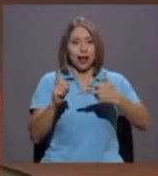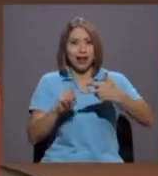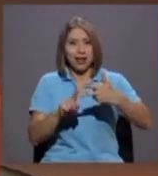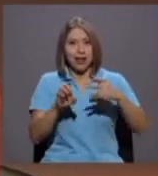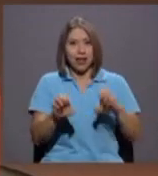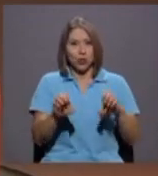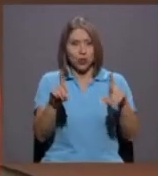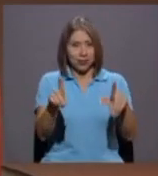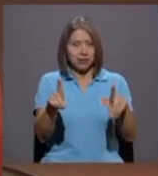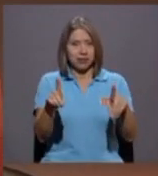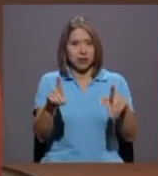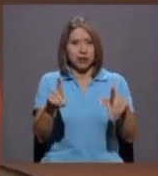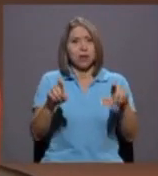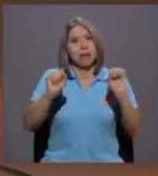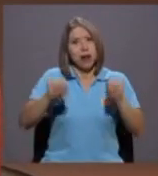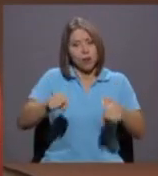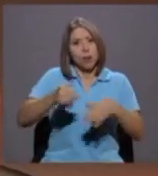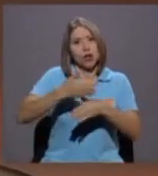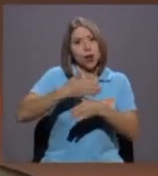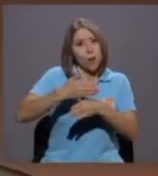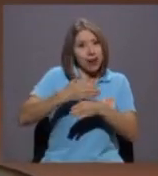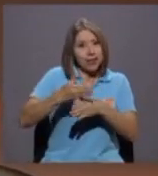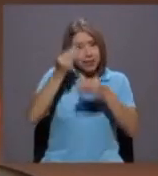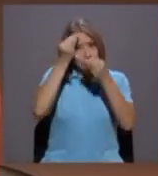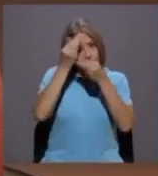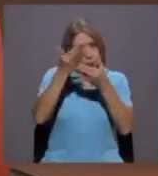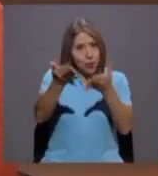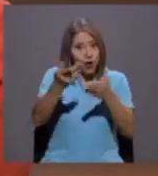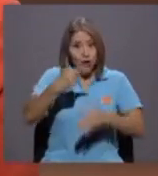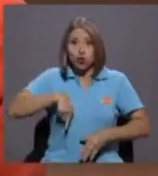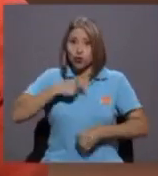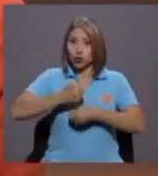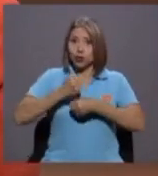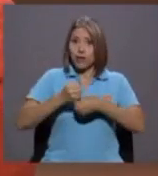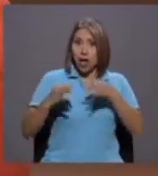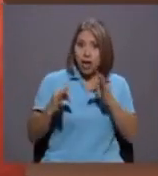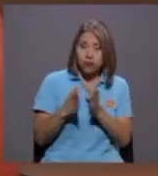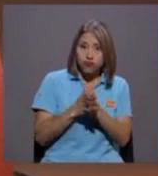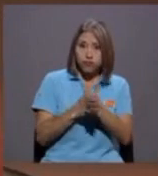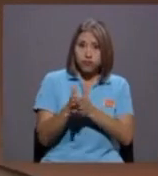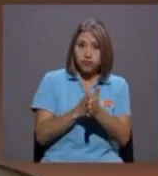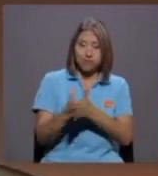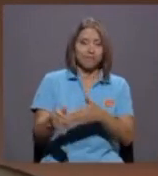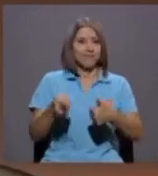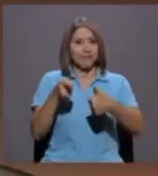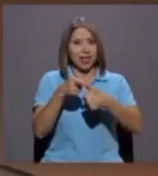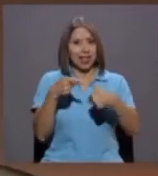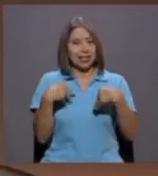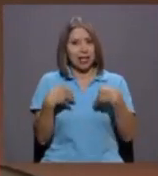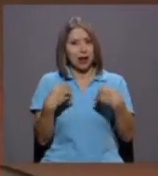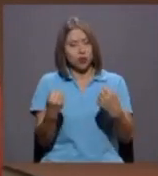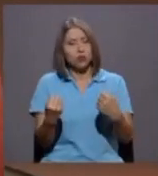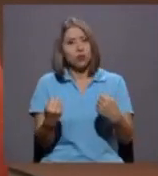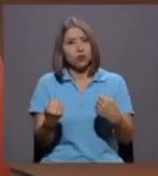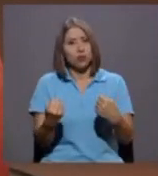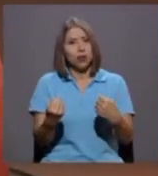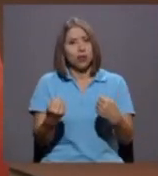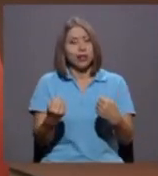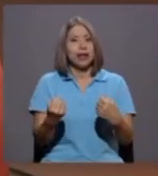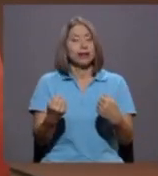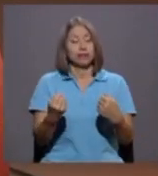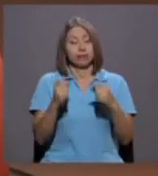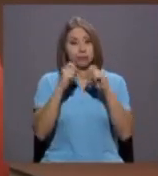para poder compartir qué tan eficientes estamos siendo. Resulta que en salud nos llevamos